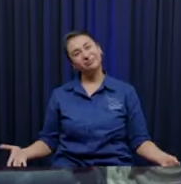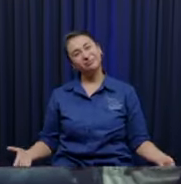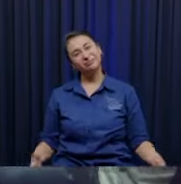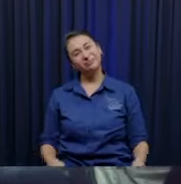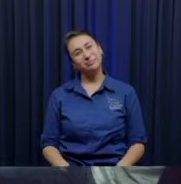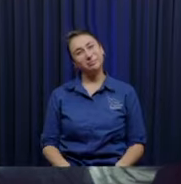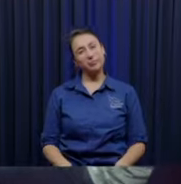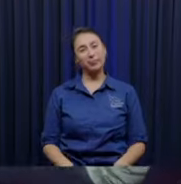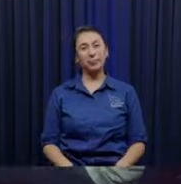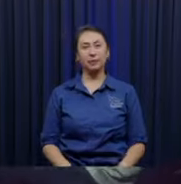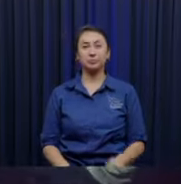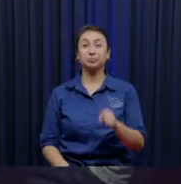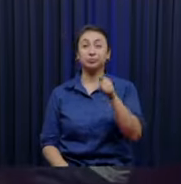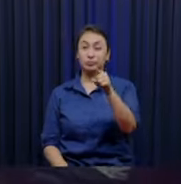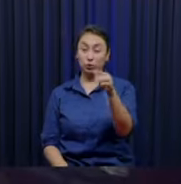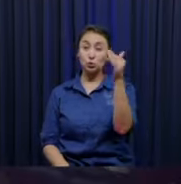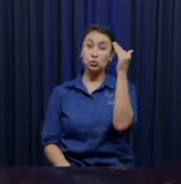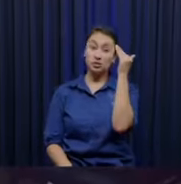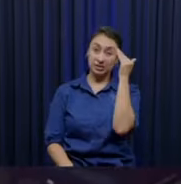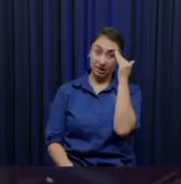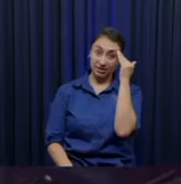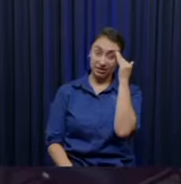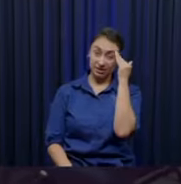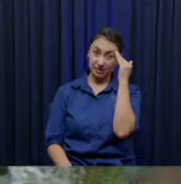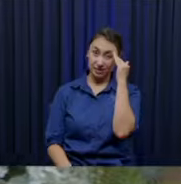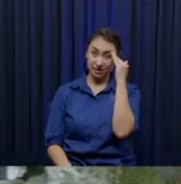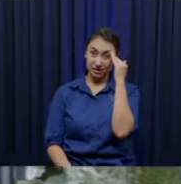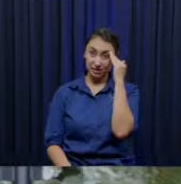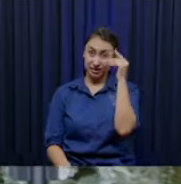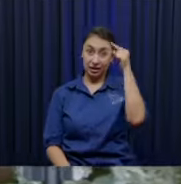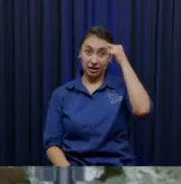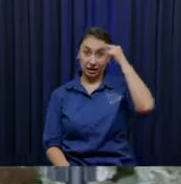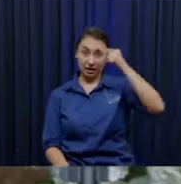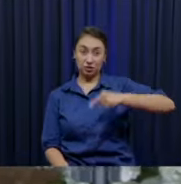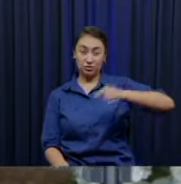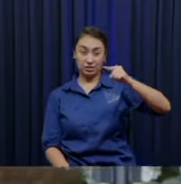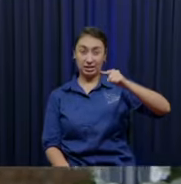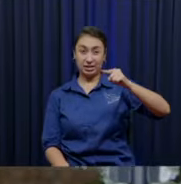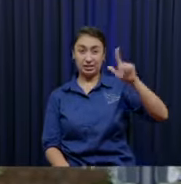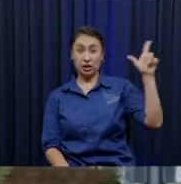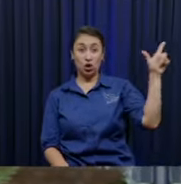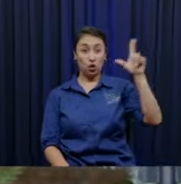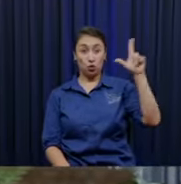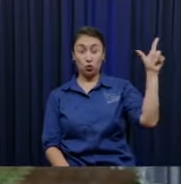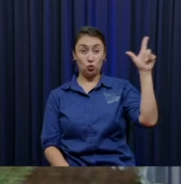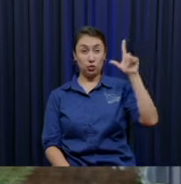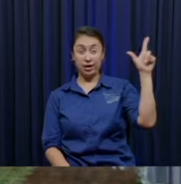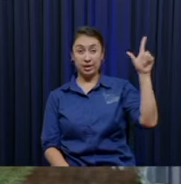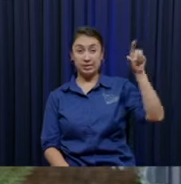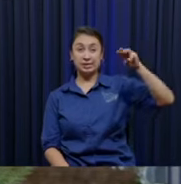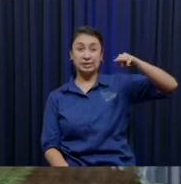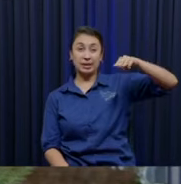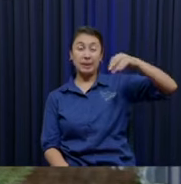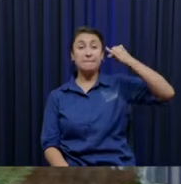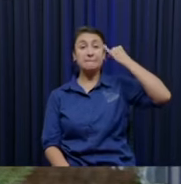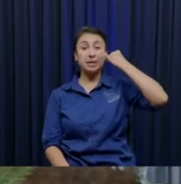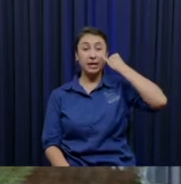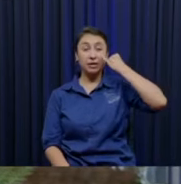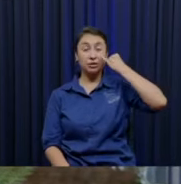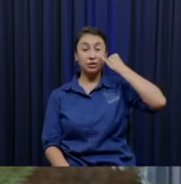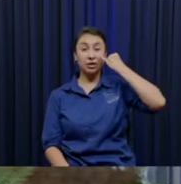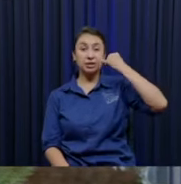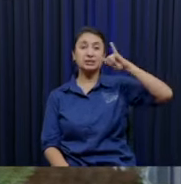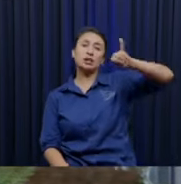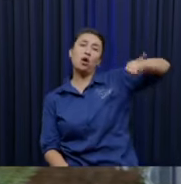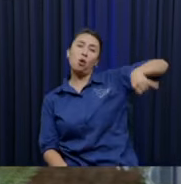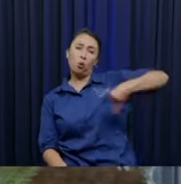Usted sabe que todos los días, lunes, miércoles, jueves y viernes, nos reunimos a orar en la mañanita, porque en los